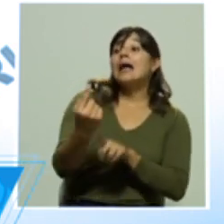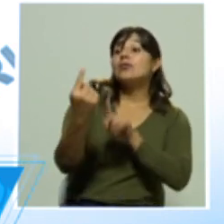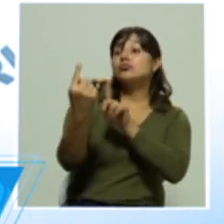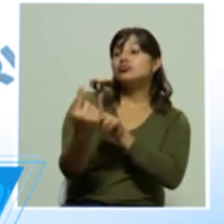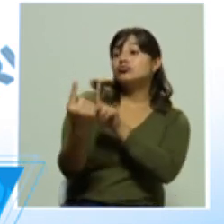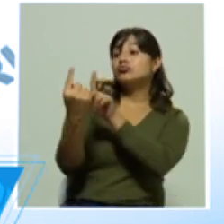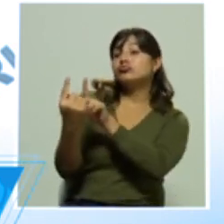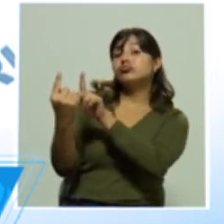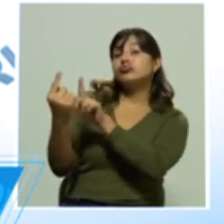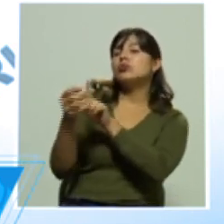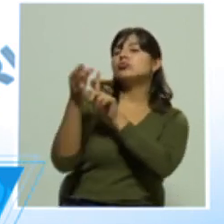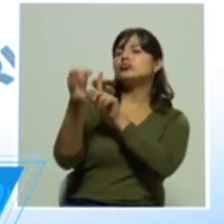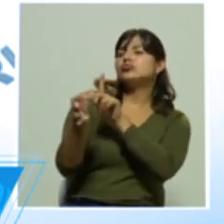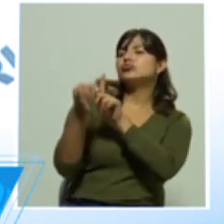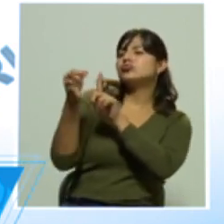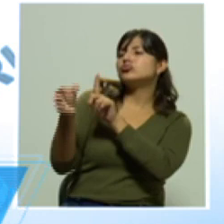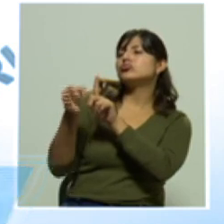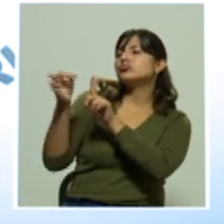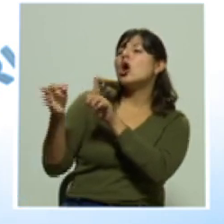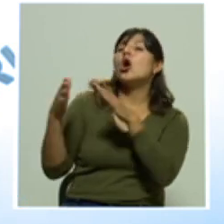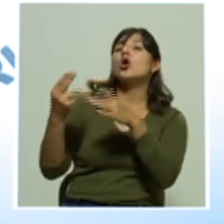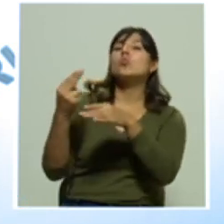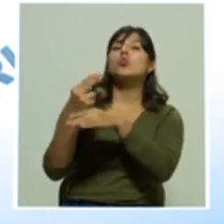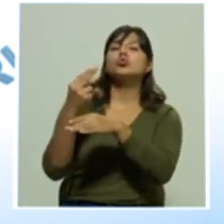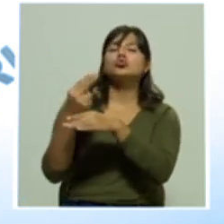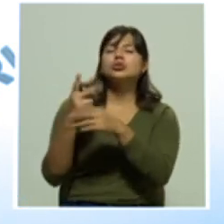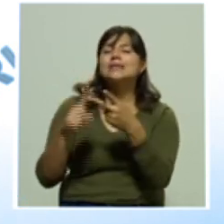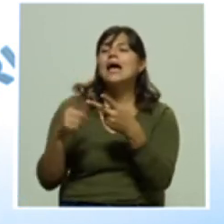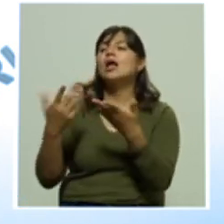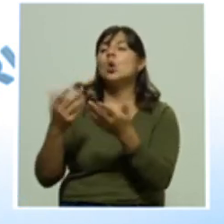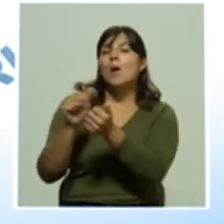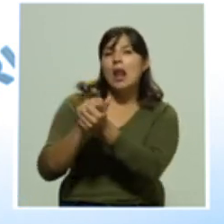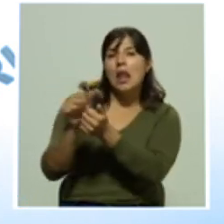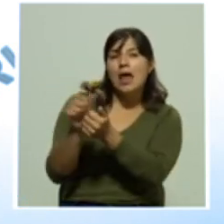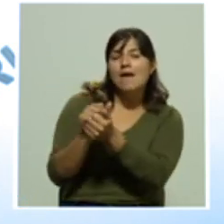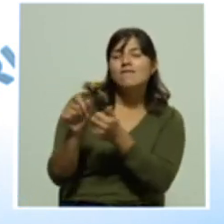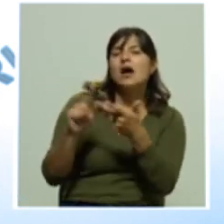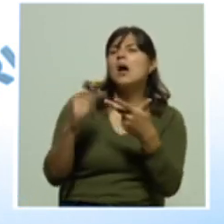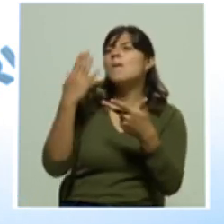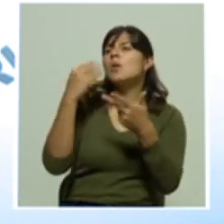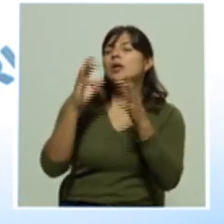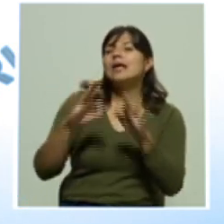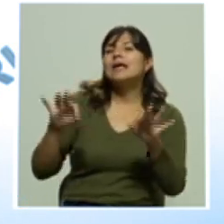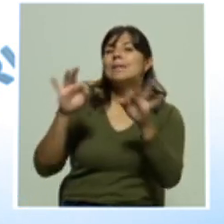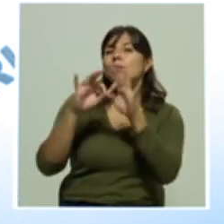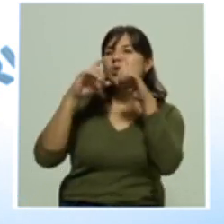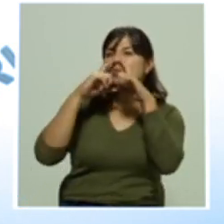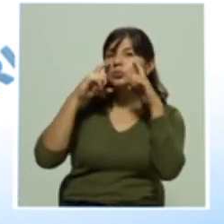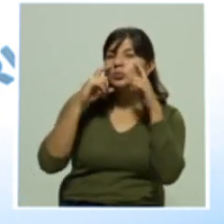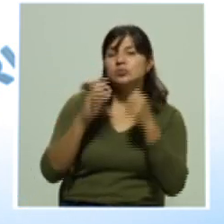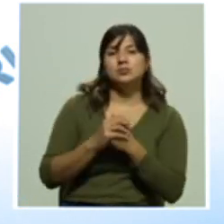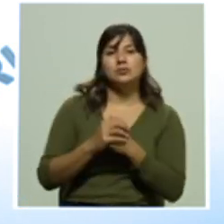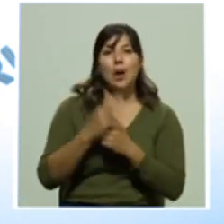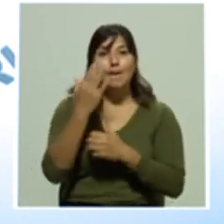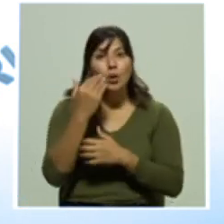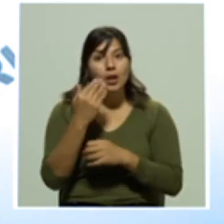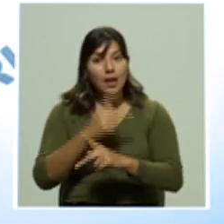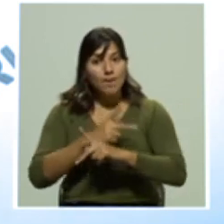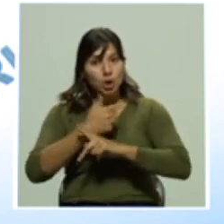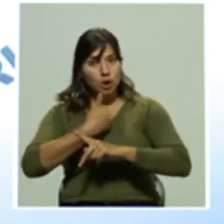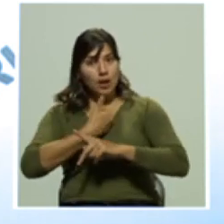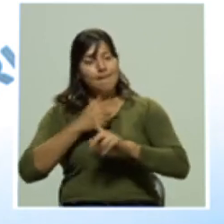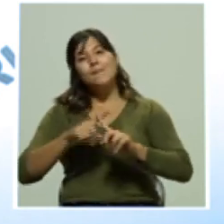decirle la mascarilla se usa en esta forma, la puede lavar en esta forma, la importancia de usar la mascarilla, porque no solo se están protegiendo ellos,